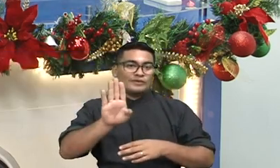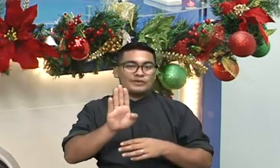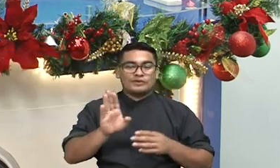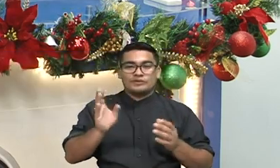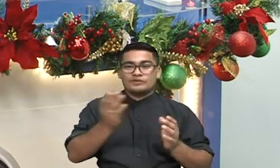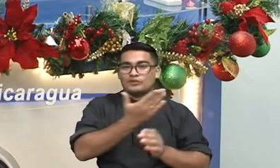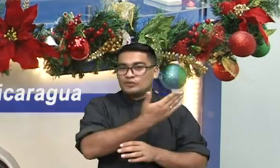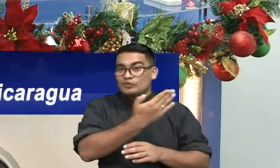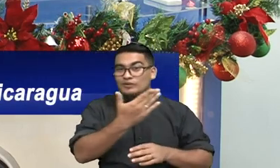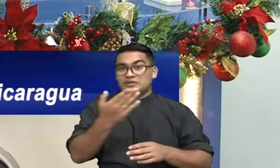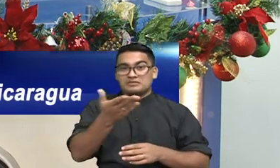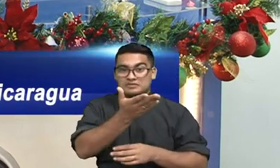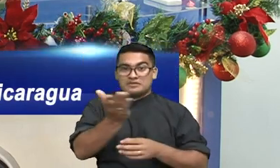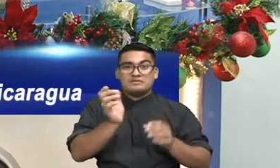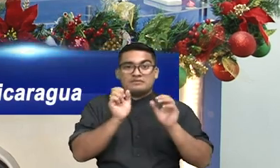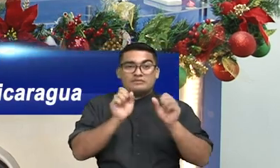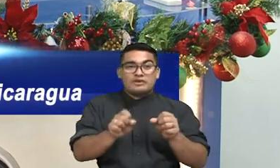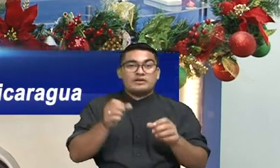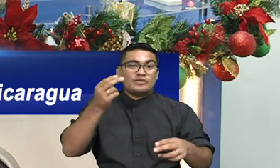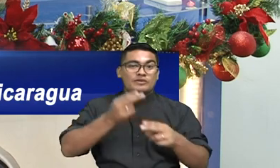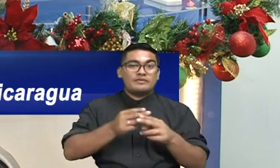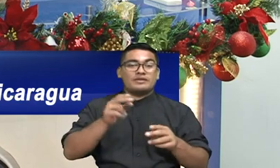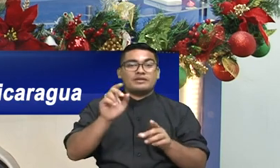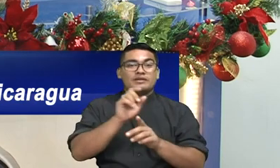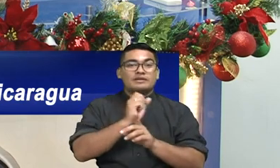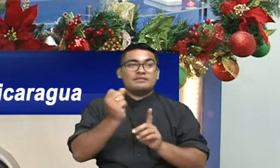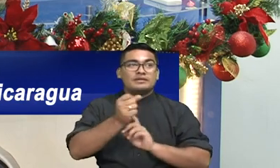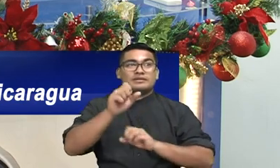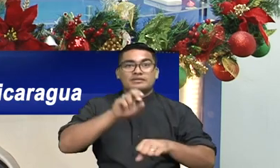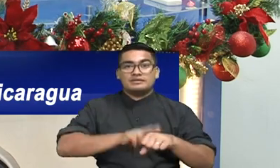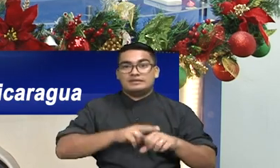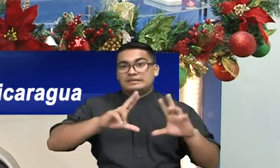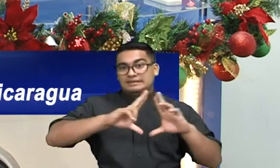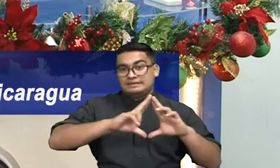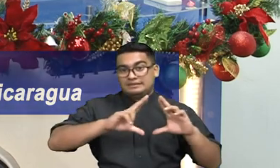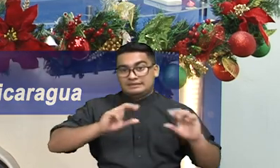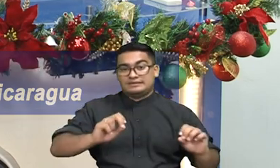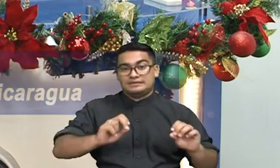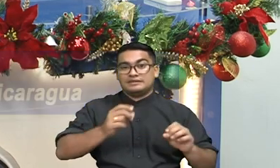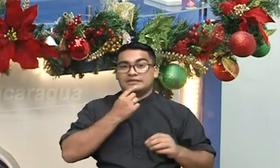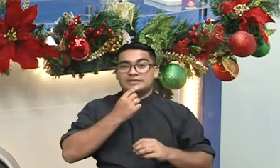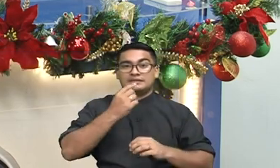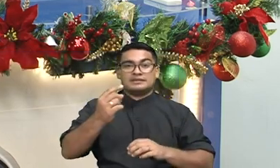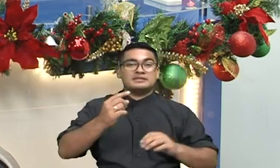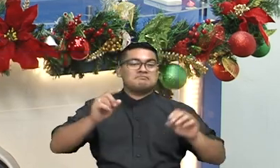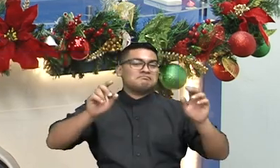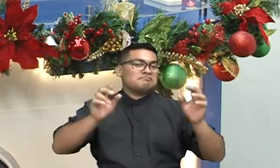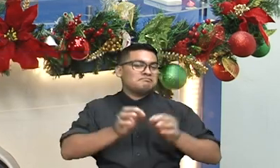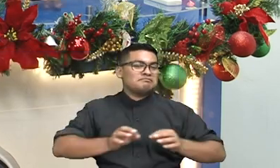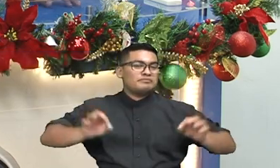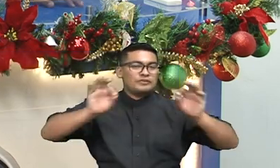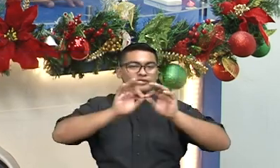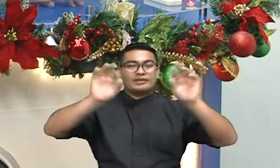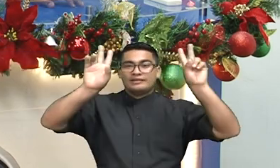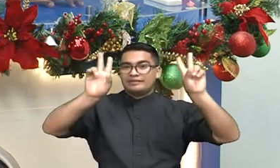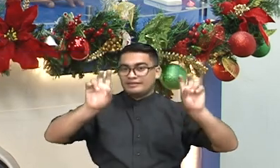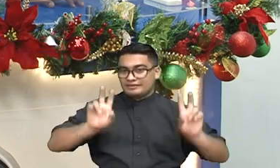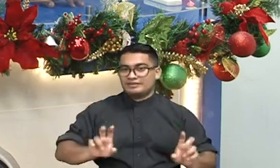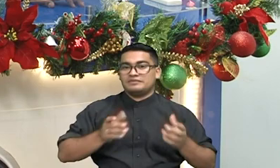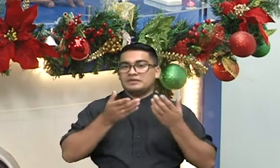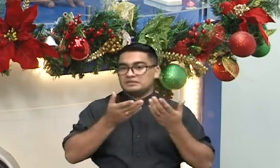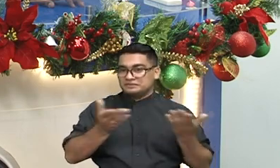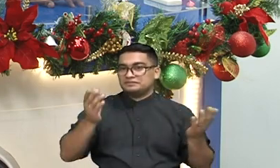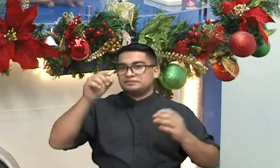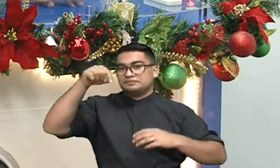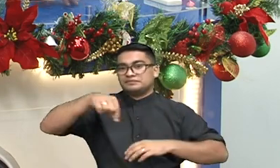como en Twitter, donde usted nos puede encontrar con el nombre de Canal Parlamentario Nicaragua. Sin más detalle, les dejamos con nuestros titulares